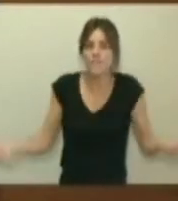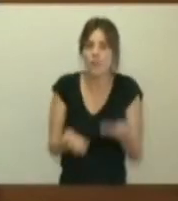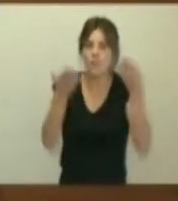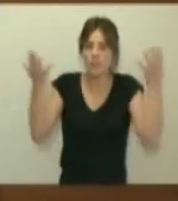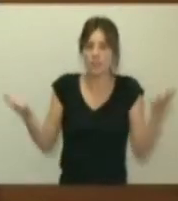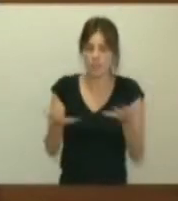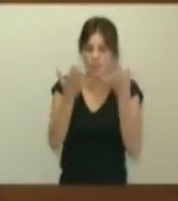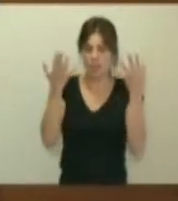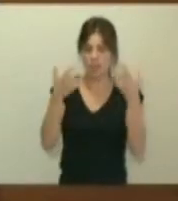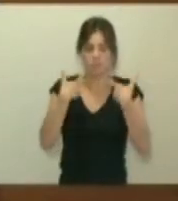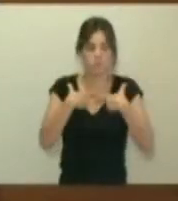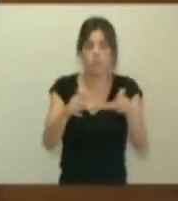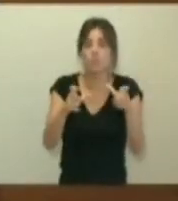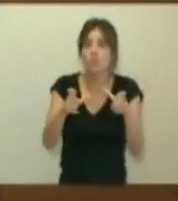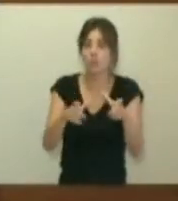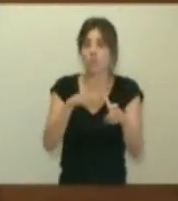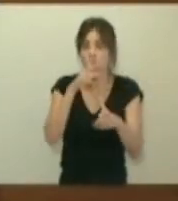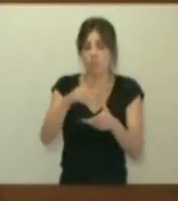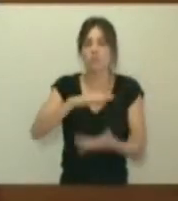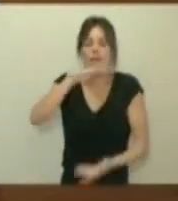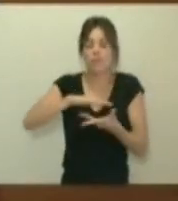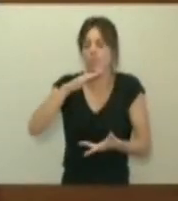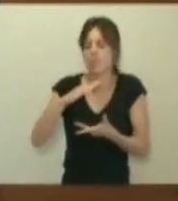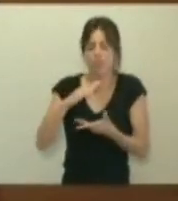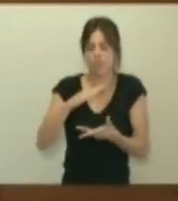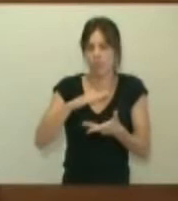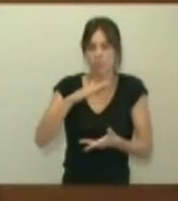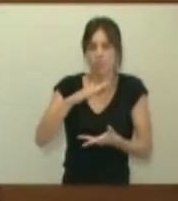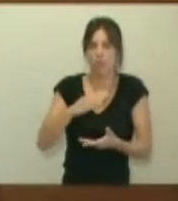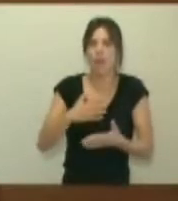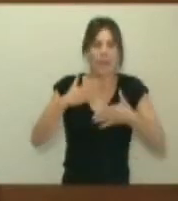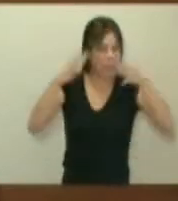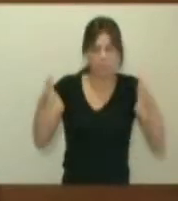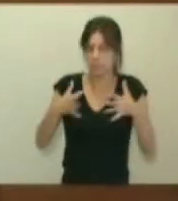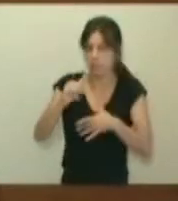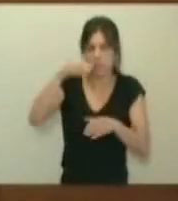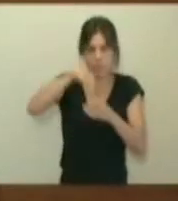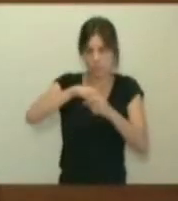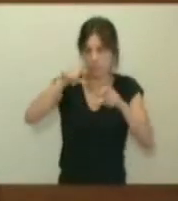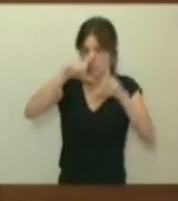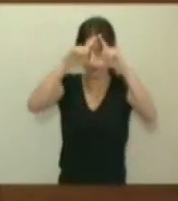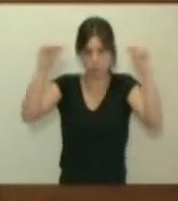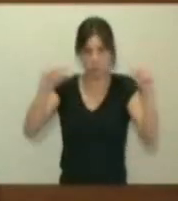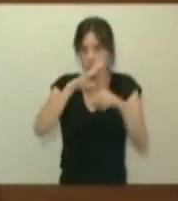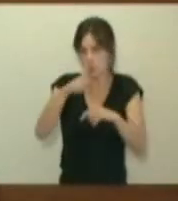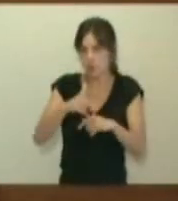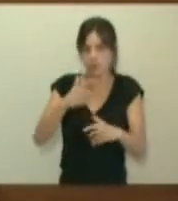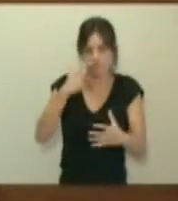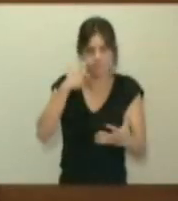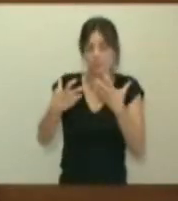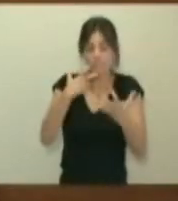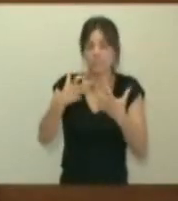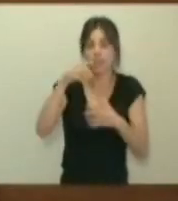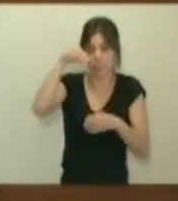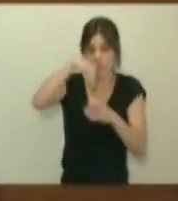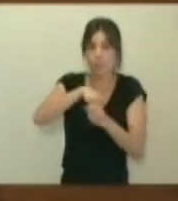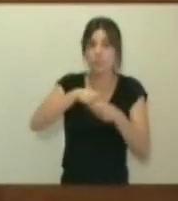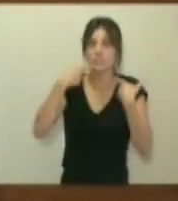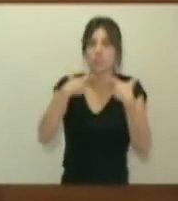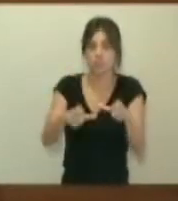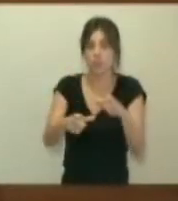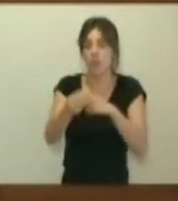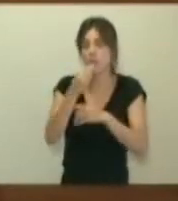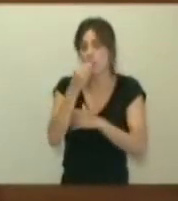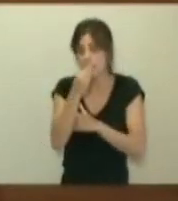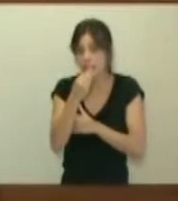una potencialidad enorme en Asturias, una potencialidad, como les decía, que nos parece especialmente destacable en el sector agroalimentario y,